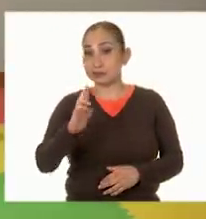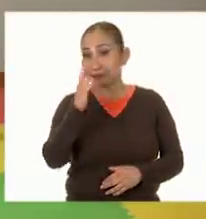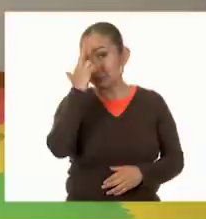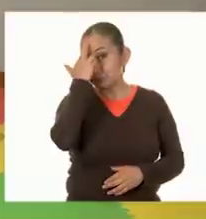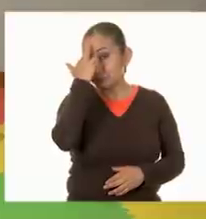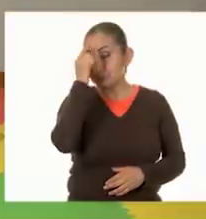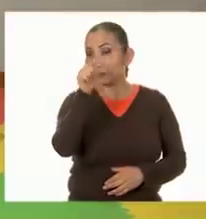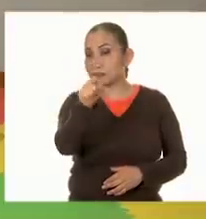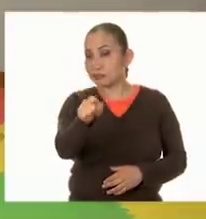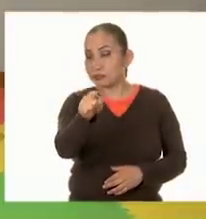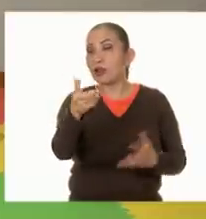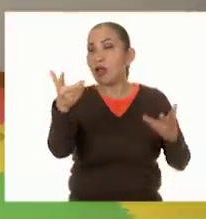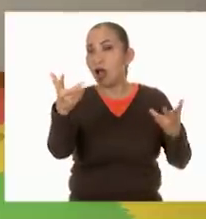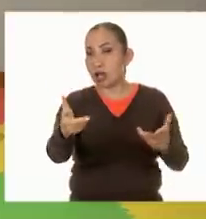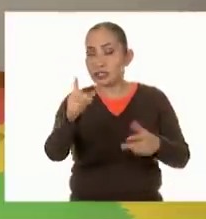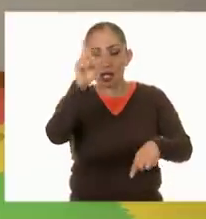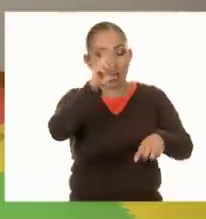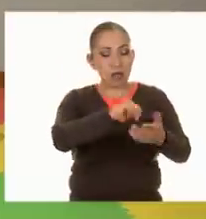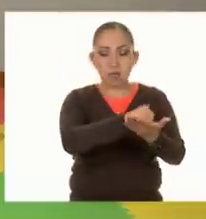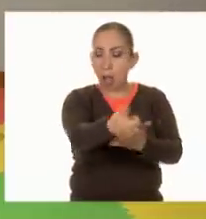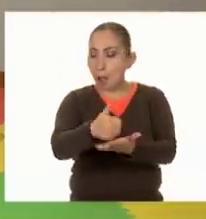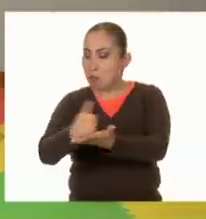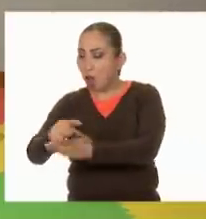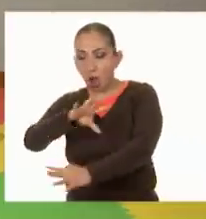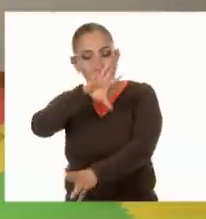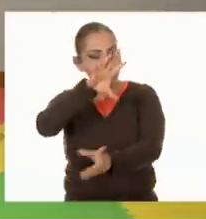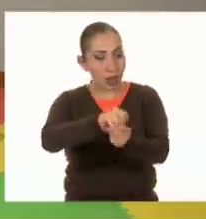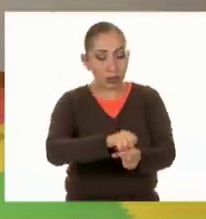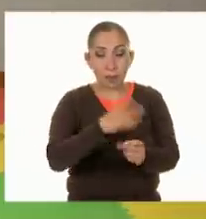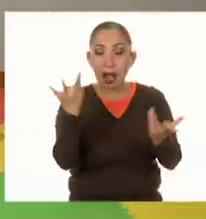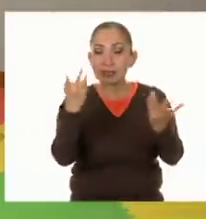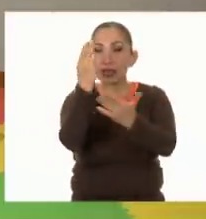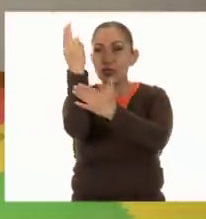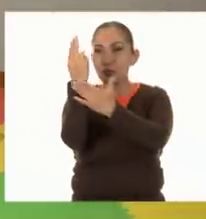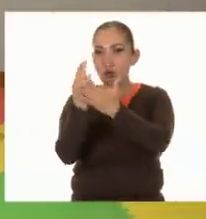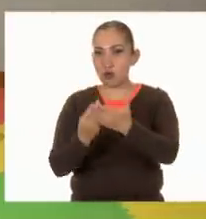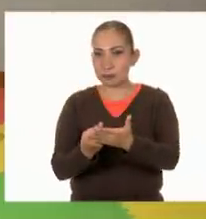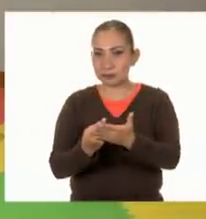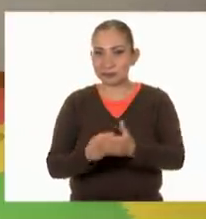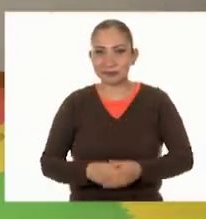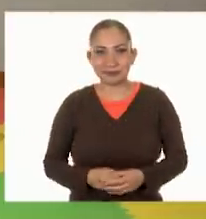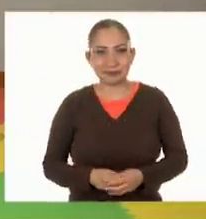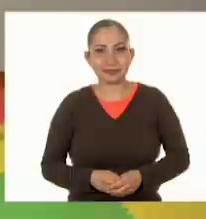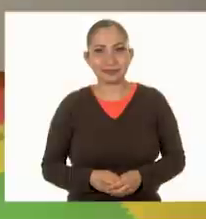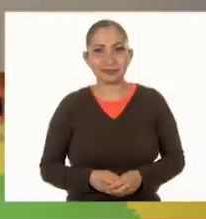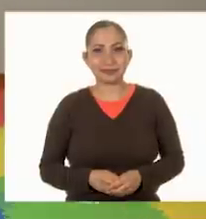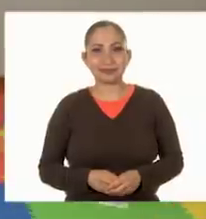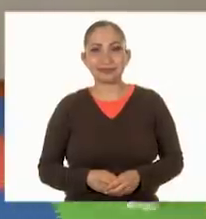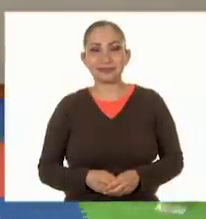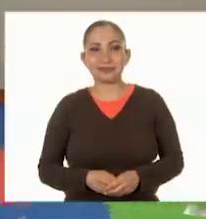Recuerda que debes de derribar todas las botellas para poder hacer tu dibujo.